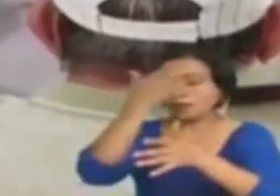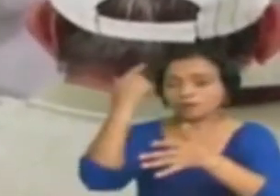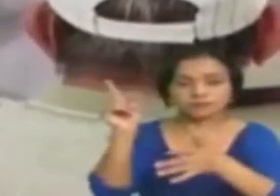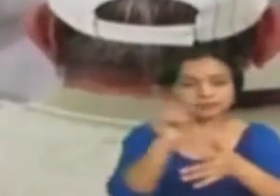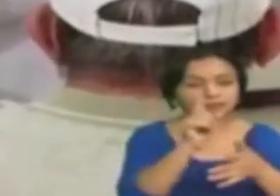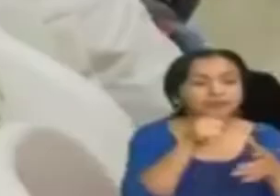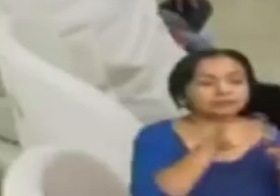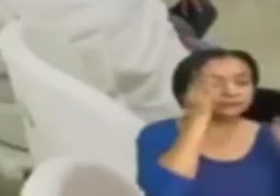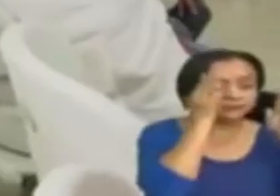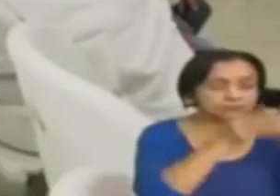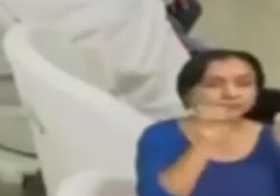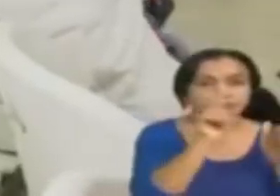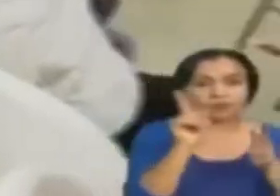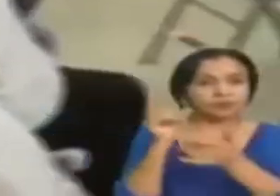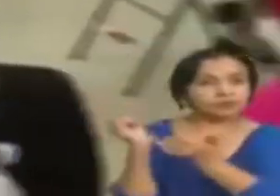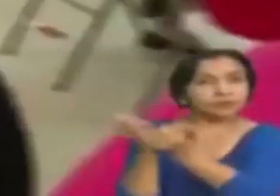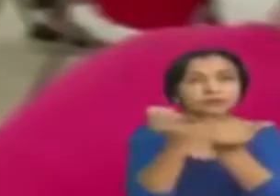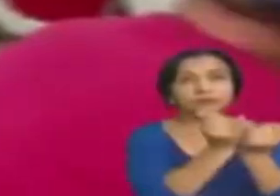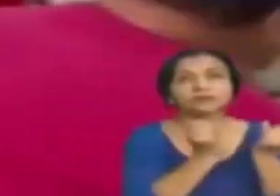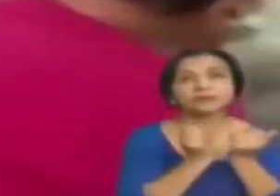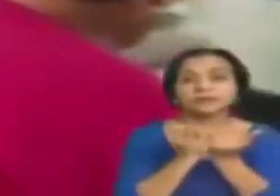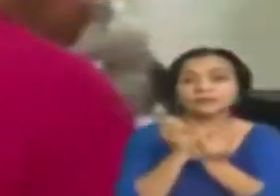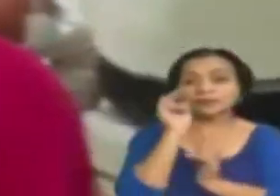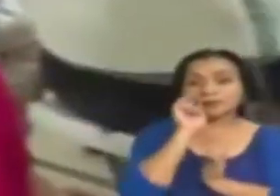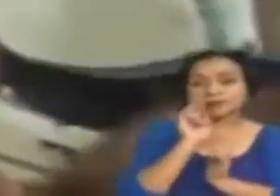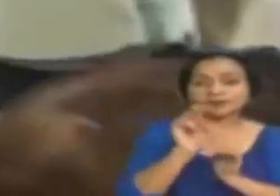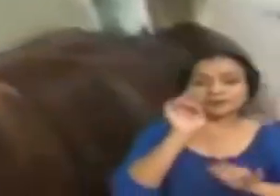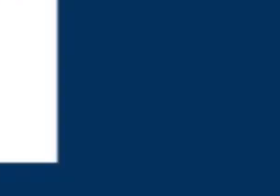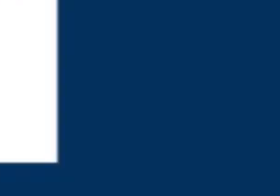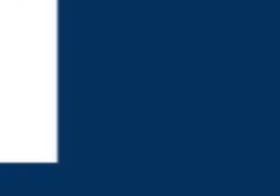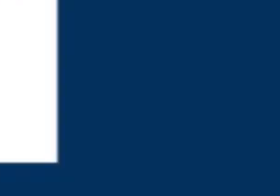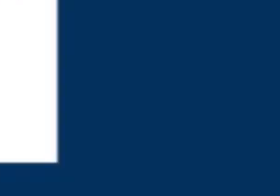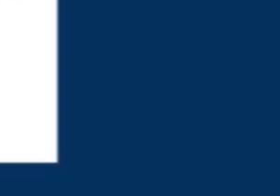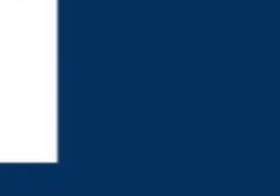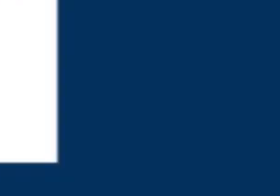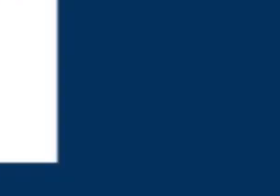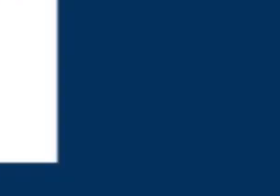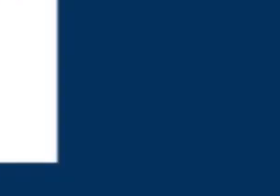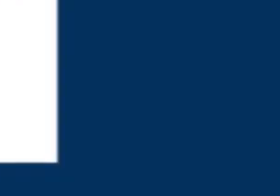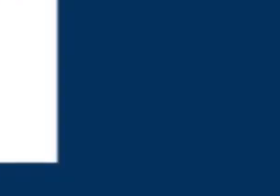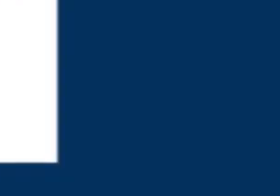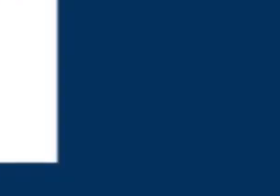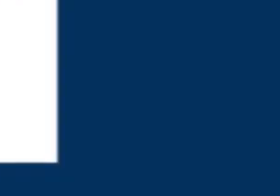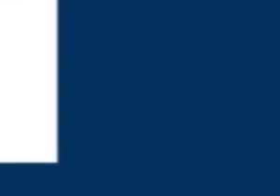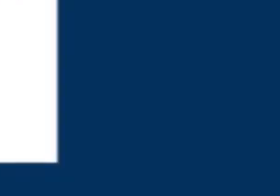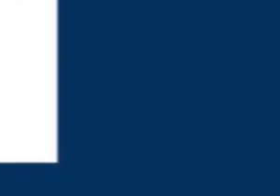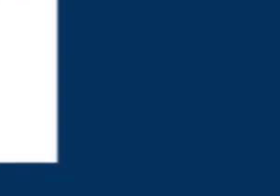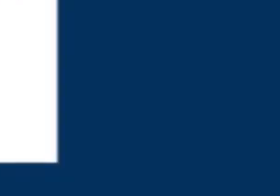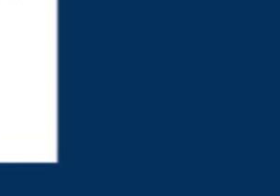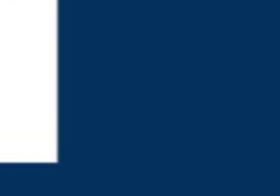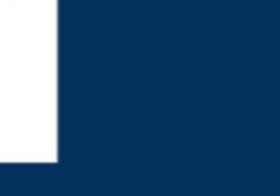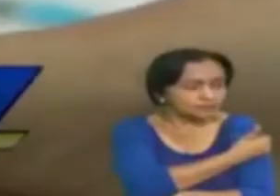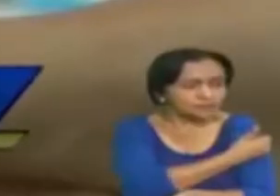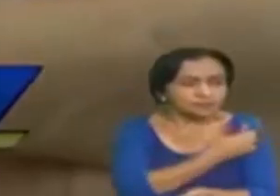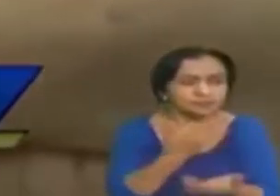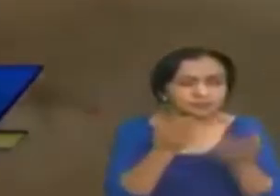Contabilizan 96.3 de la meta que llegará a su final este viernes. Casi alcanzando la meta de la vacunación contra